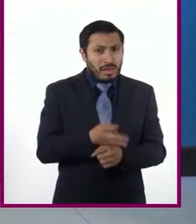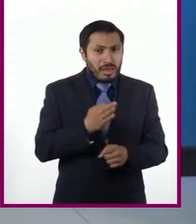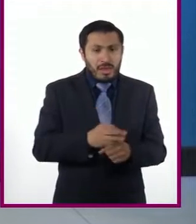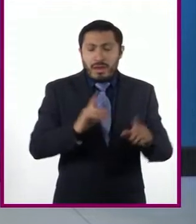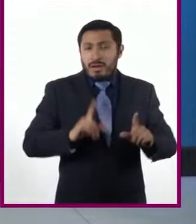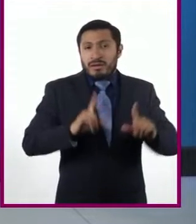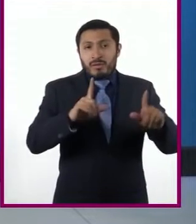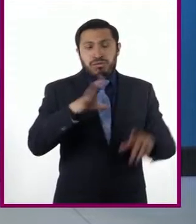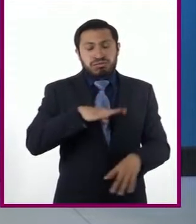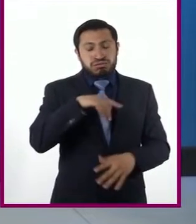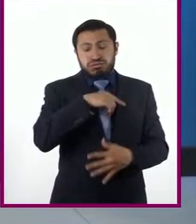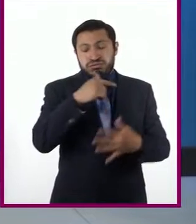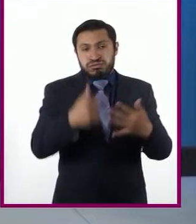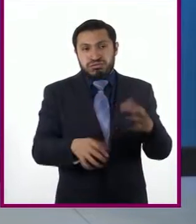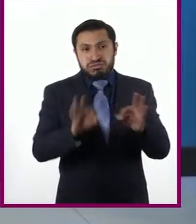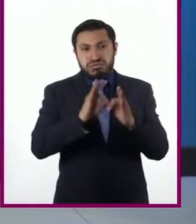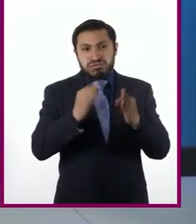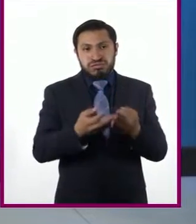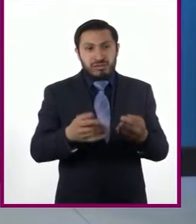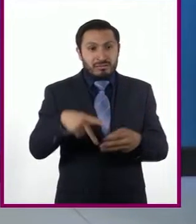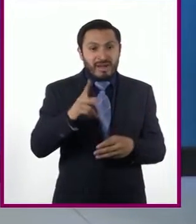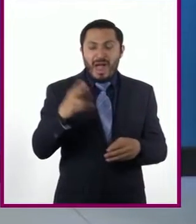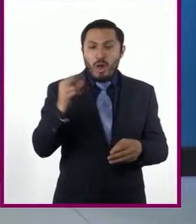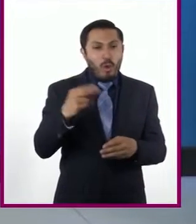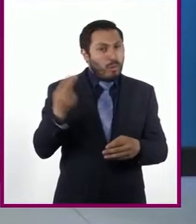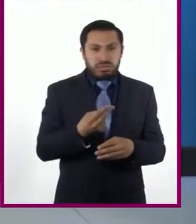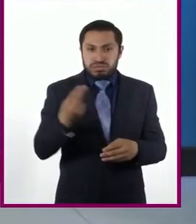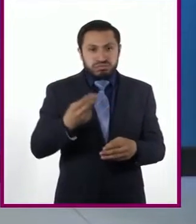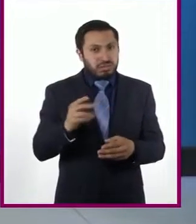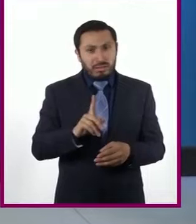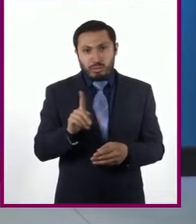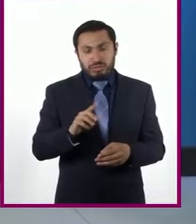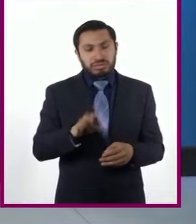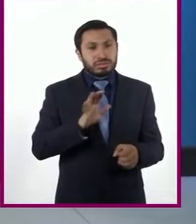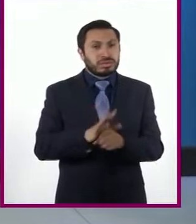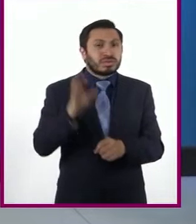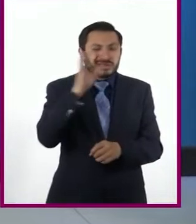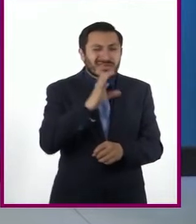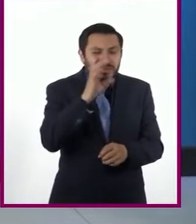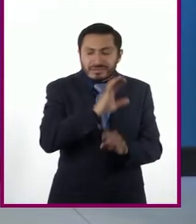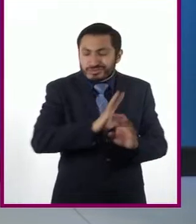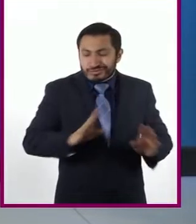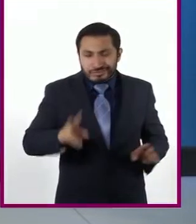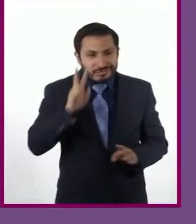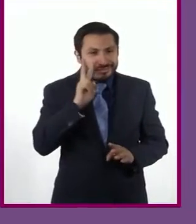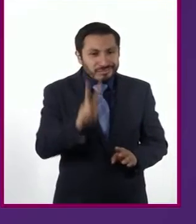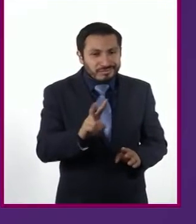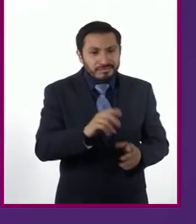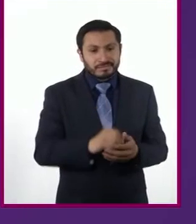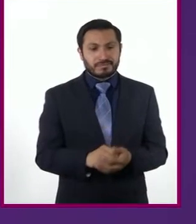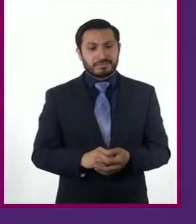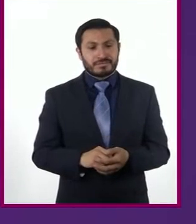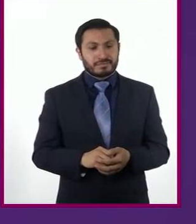diagrama existen otras figuras, pero no las necesitamos. Por curiosidad, veamos cuáles son.